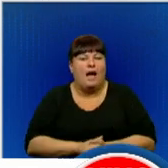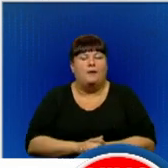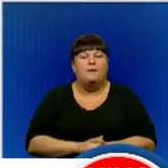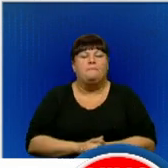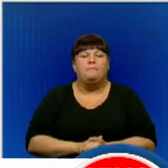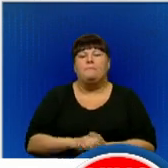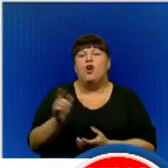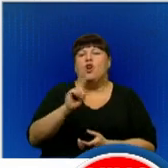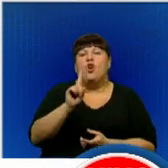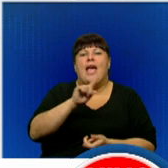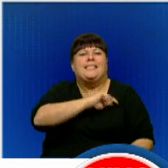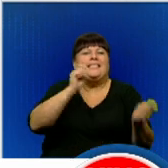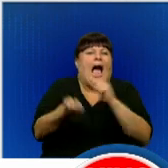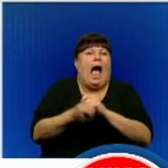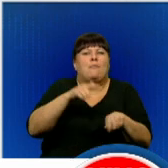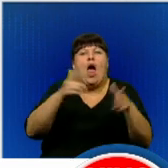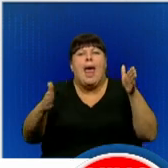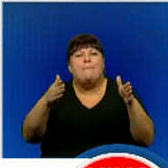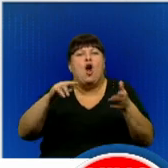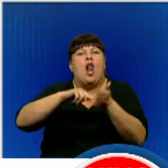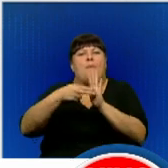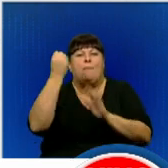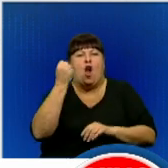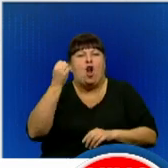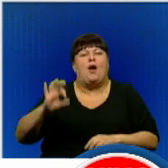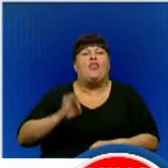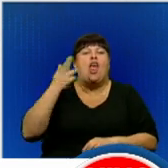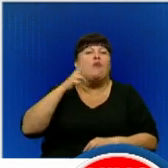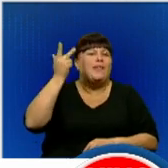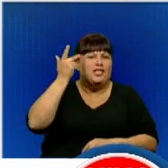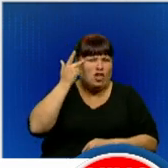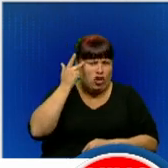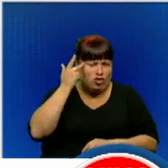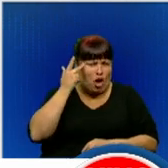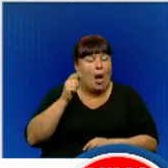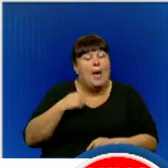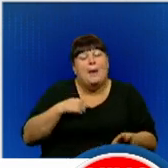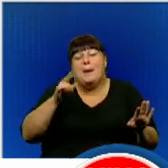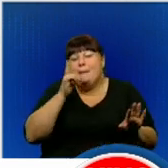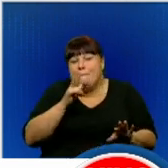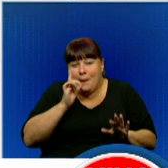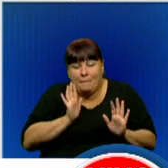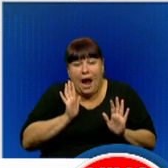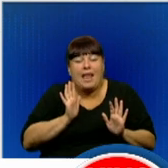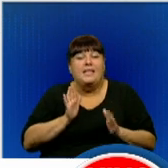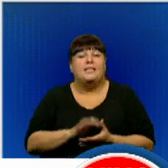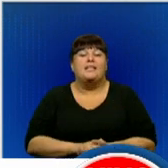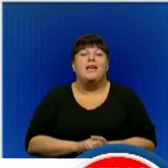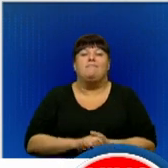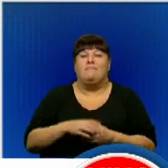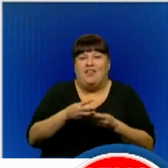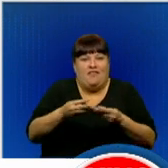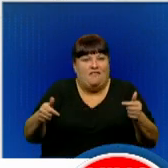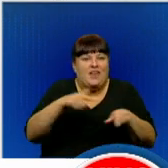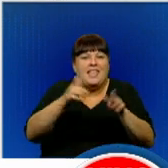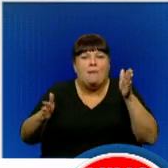no se produjo ese cambio de época con la crisis financiera del 2018 pero me parece que estamos en el fin